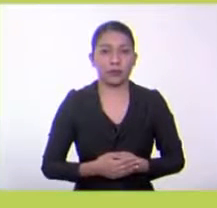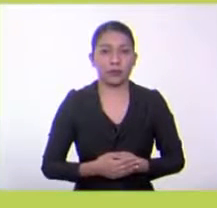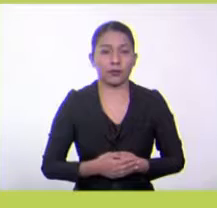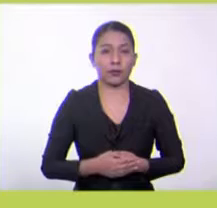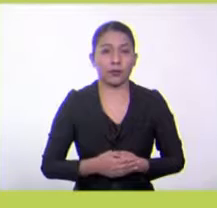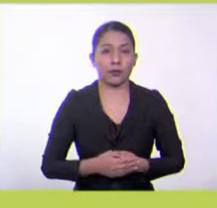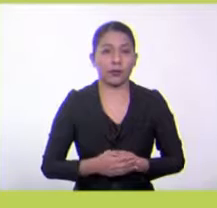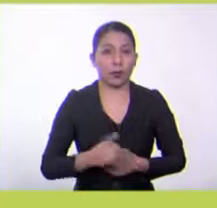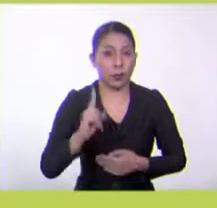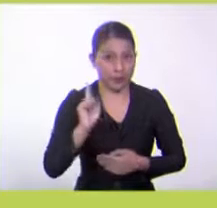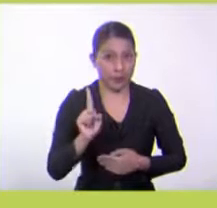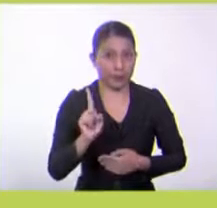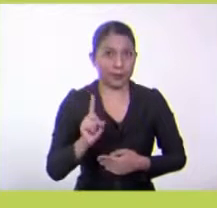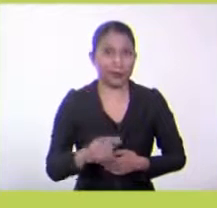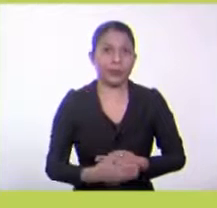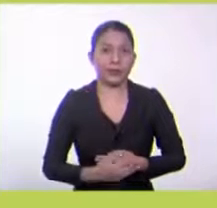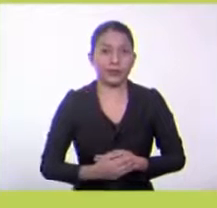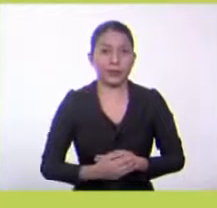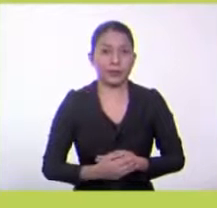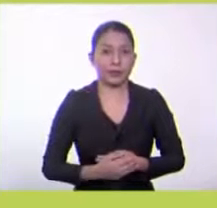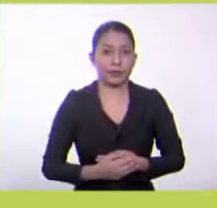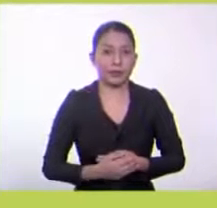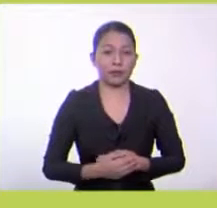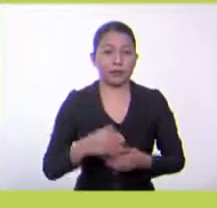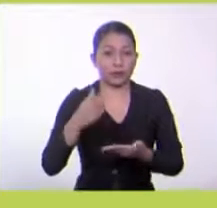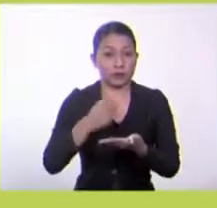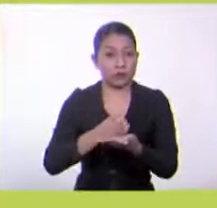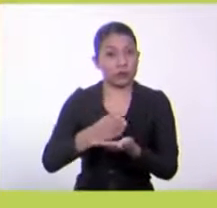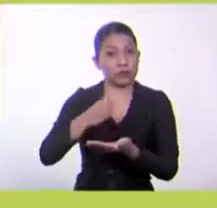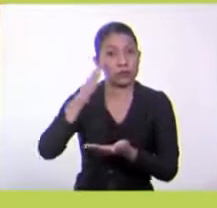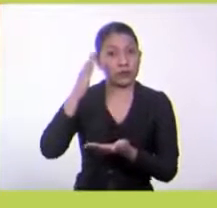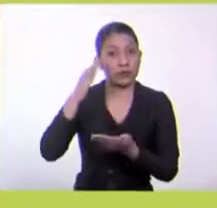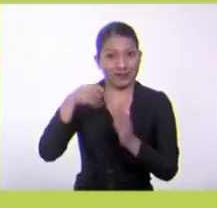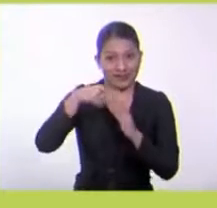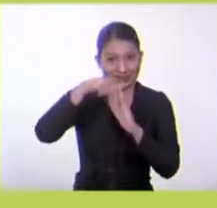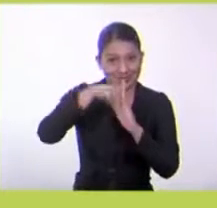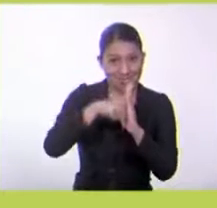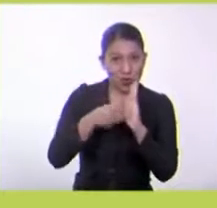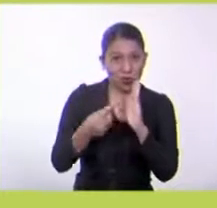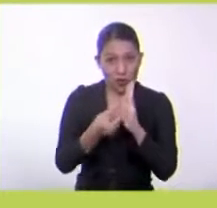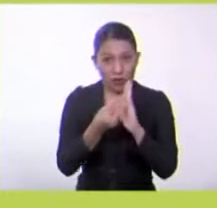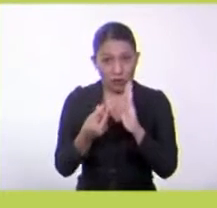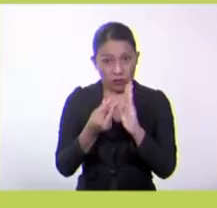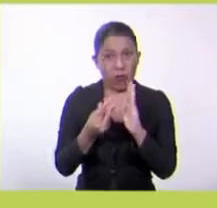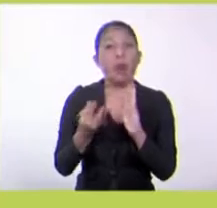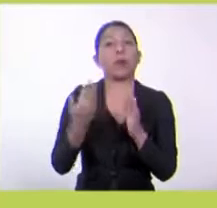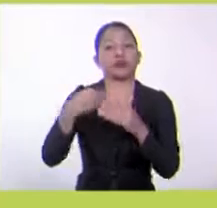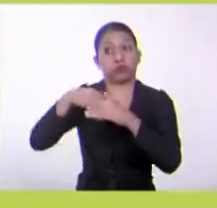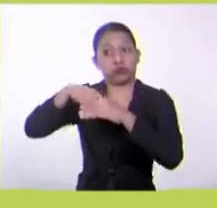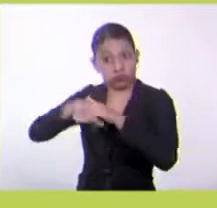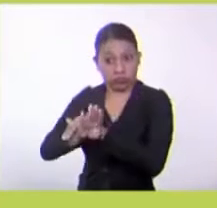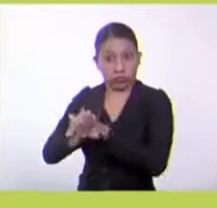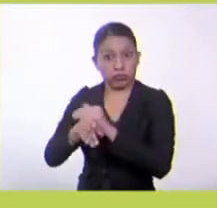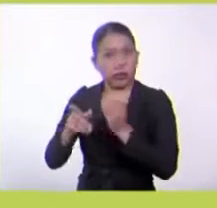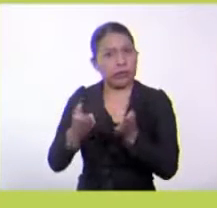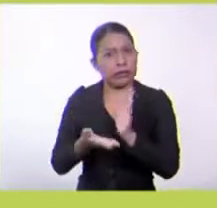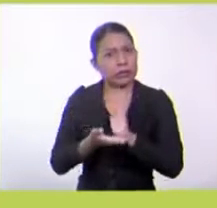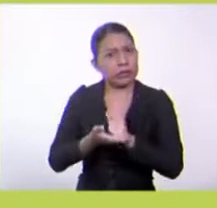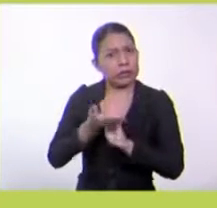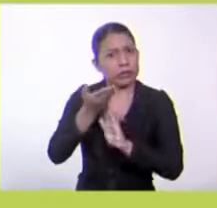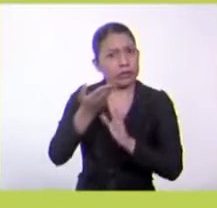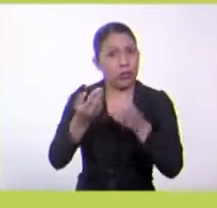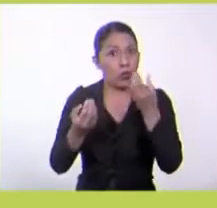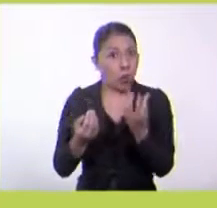Pregunta número 1. ¿Los animales ovovivíparos se desarrollan dentro de los